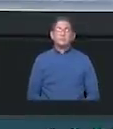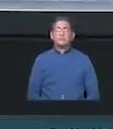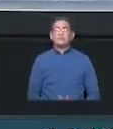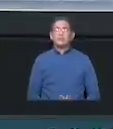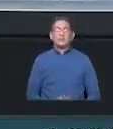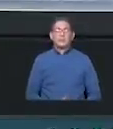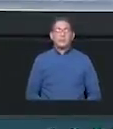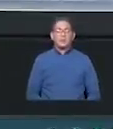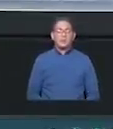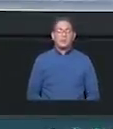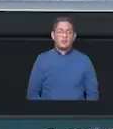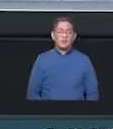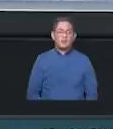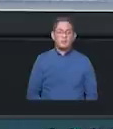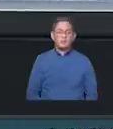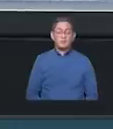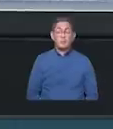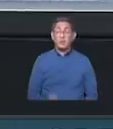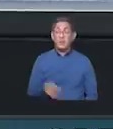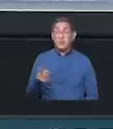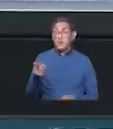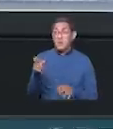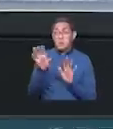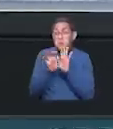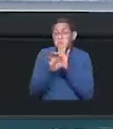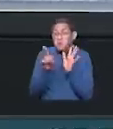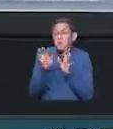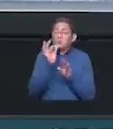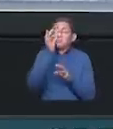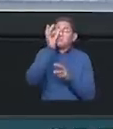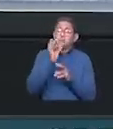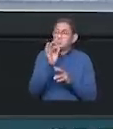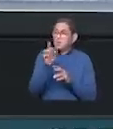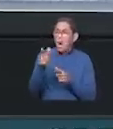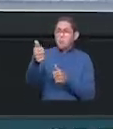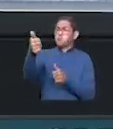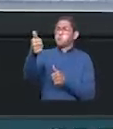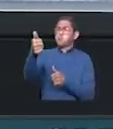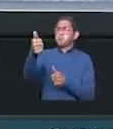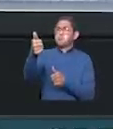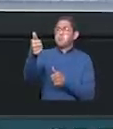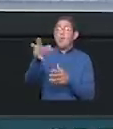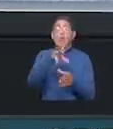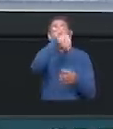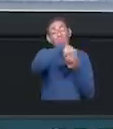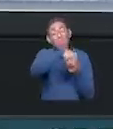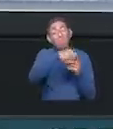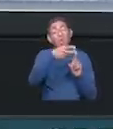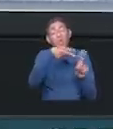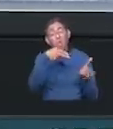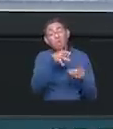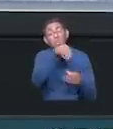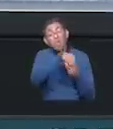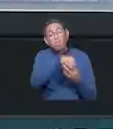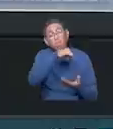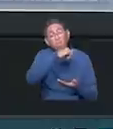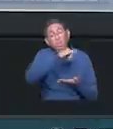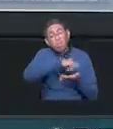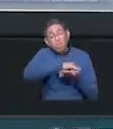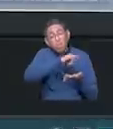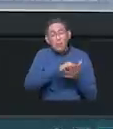si esta prueba es negativa no tendrán que cumplir con cuarentena